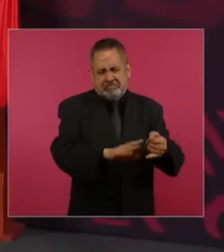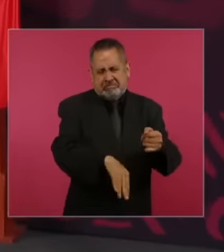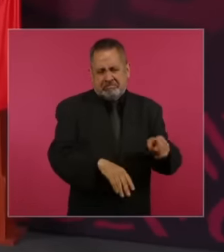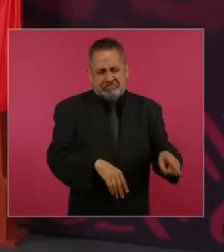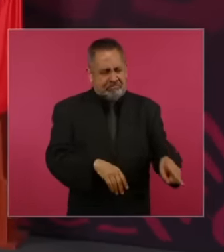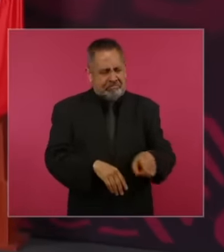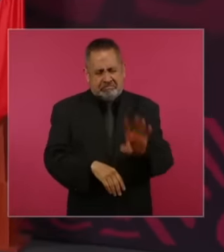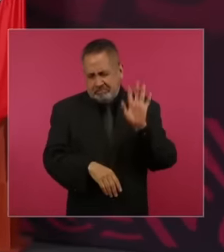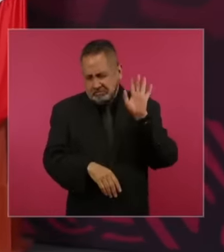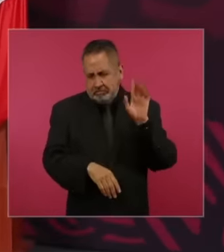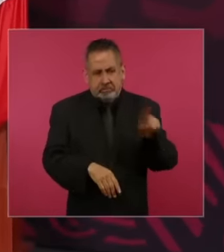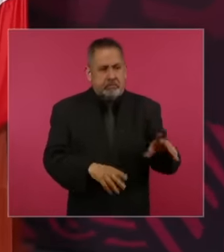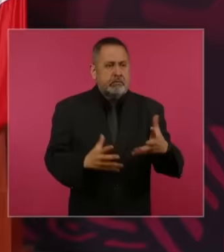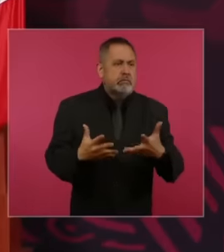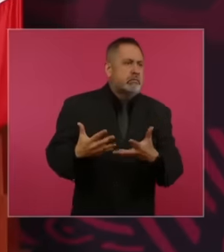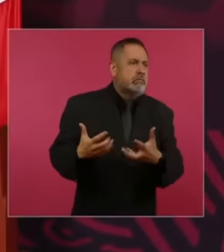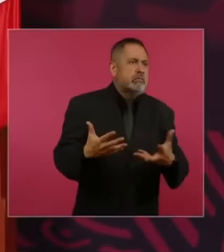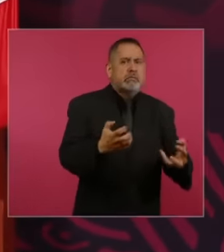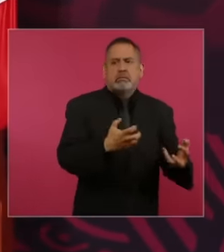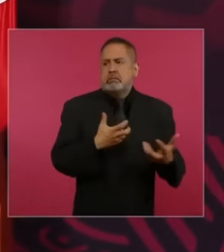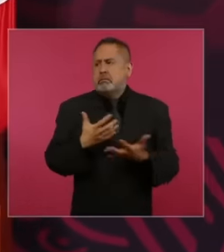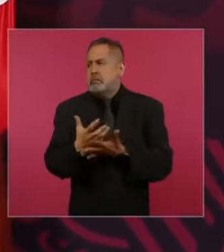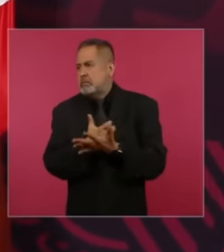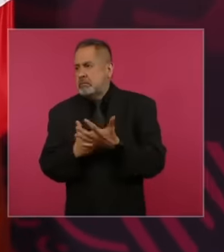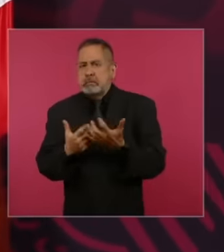pero muy ambiciosos,